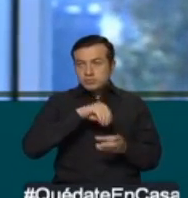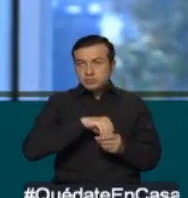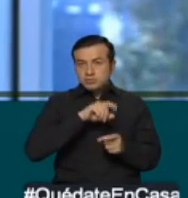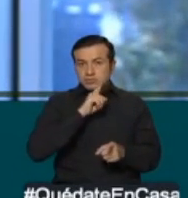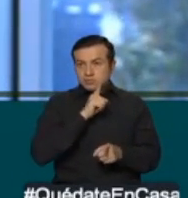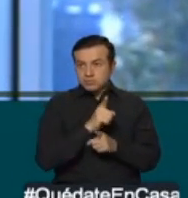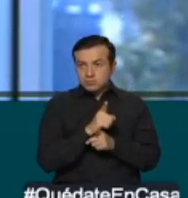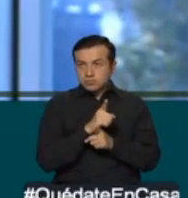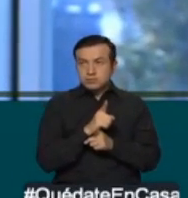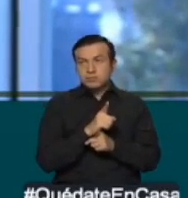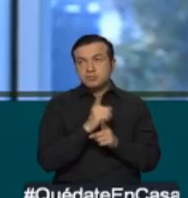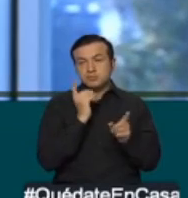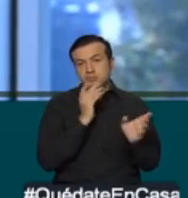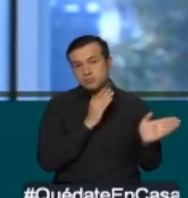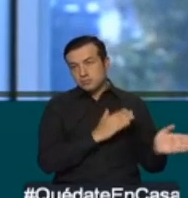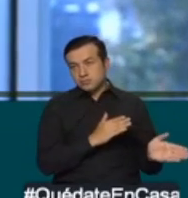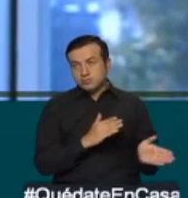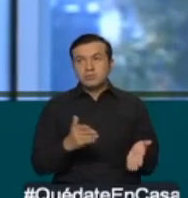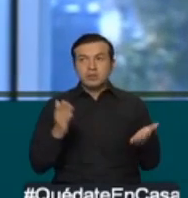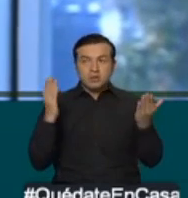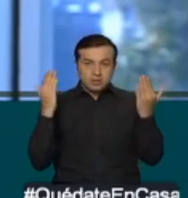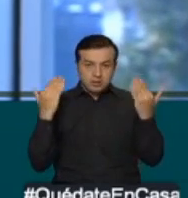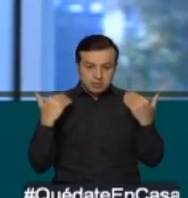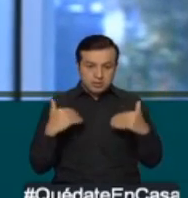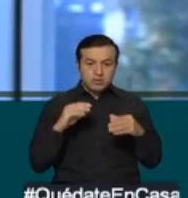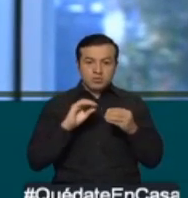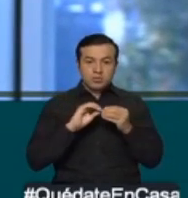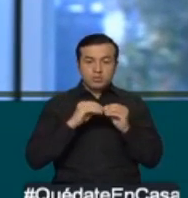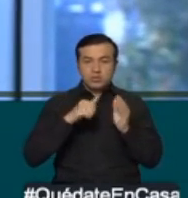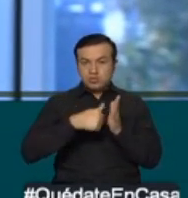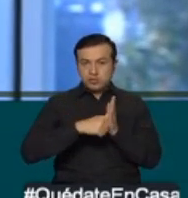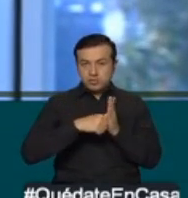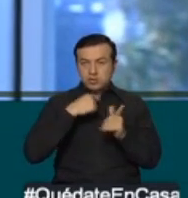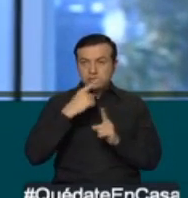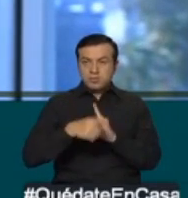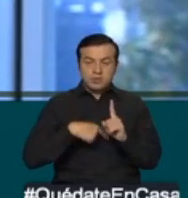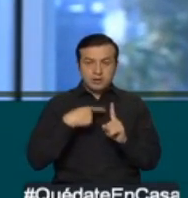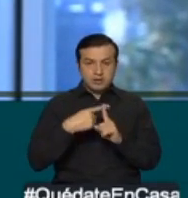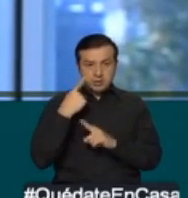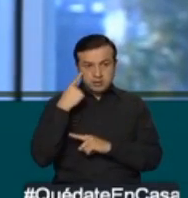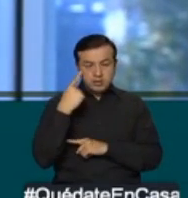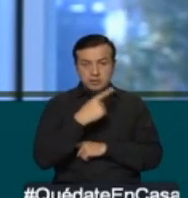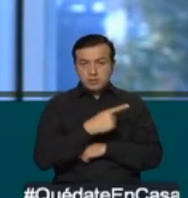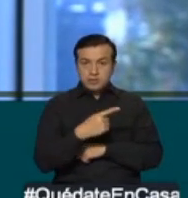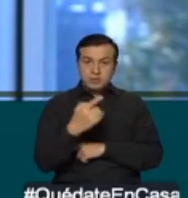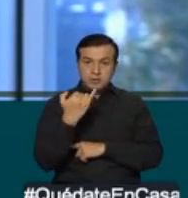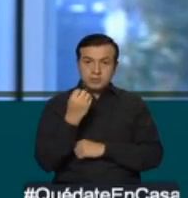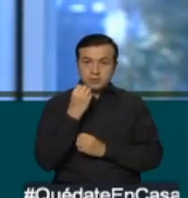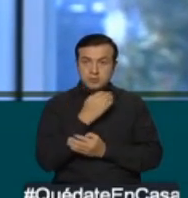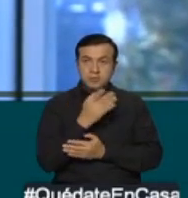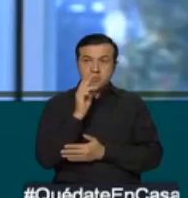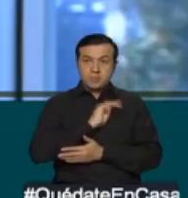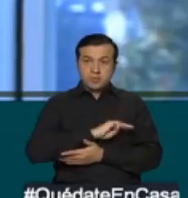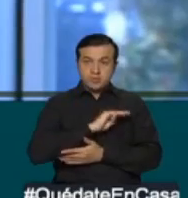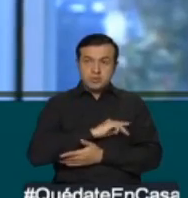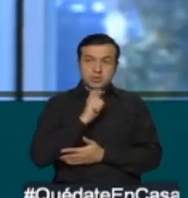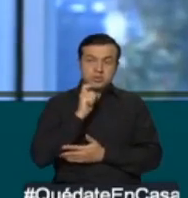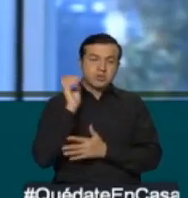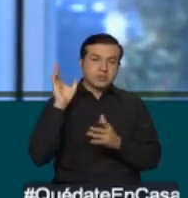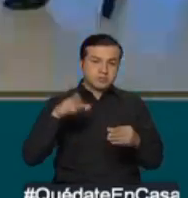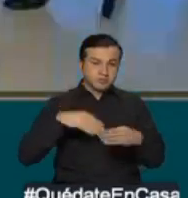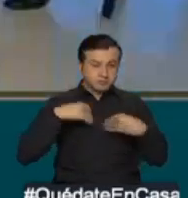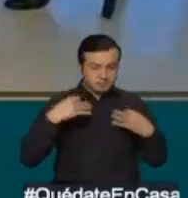en los días establecidos a través del número de cédula y de las restricciones que en este caso los municipios podrán